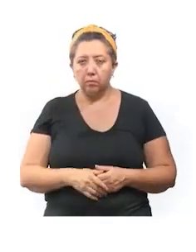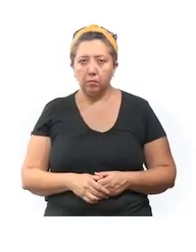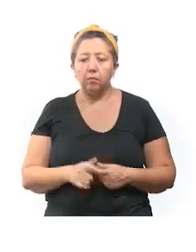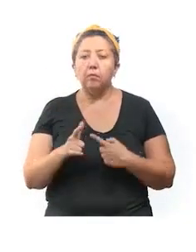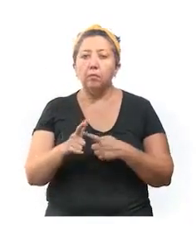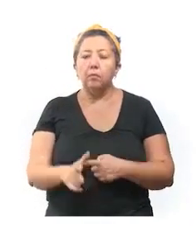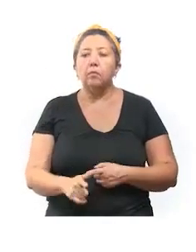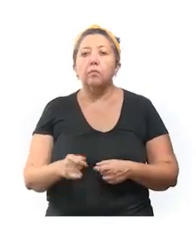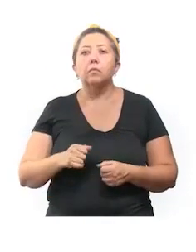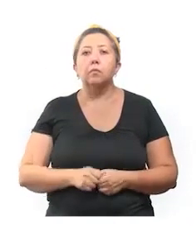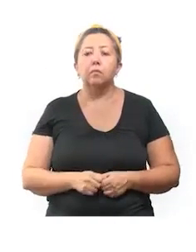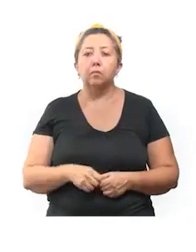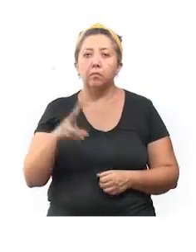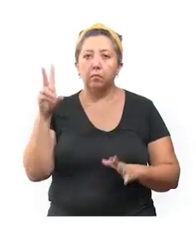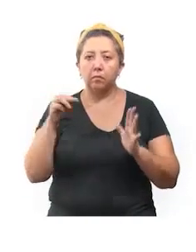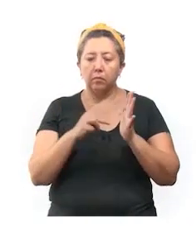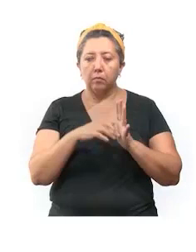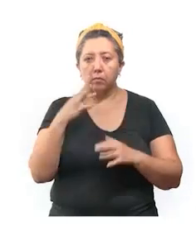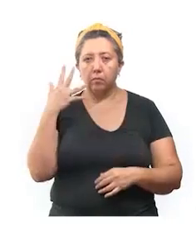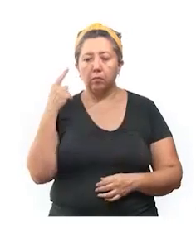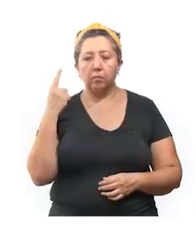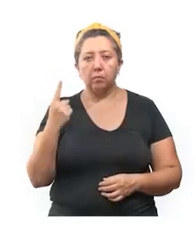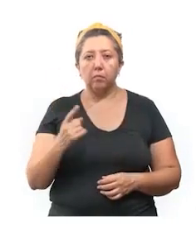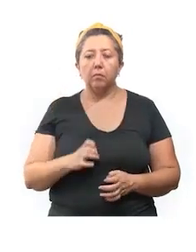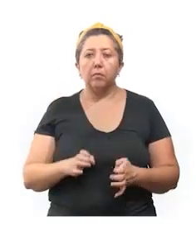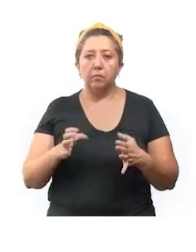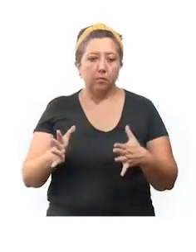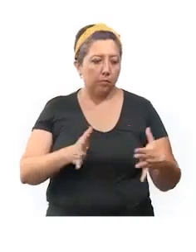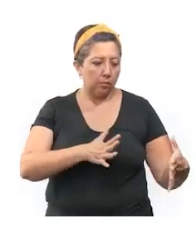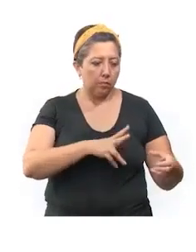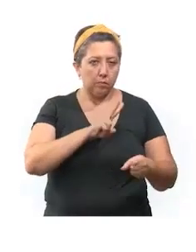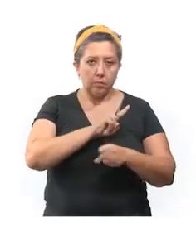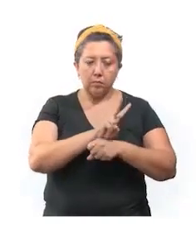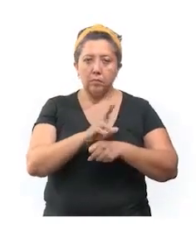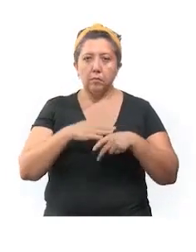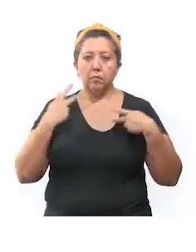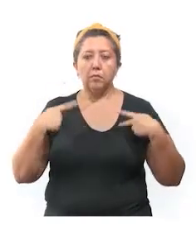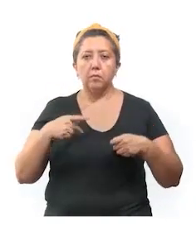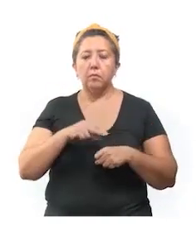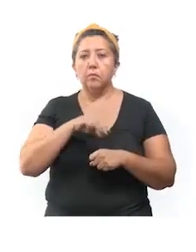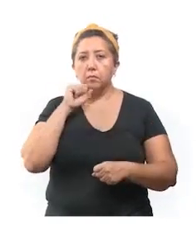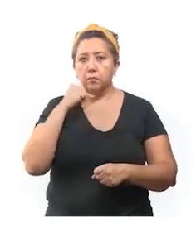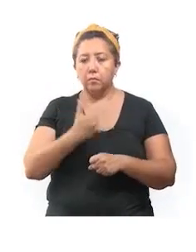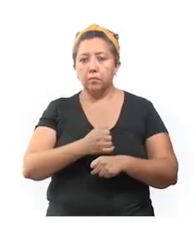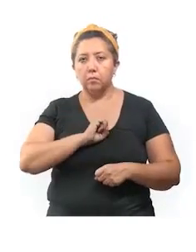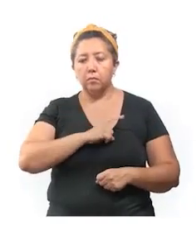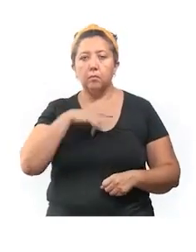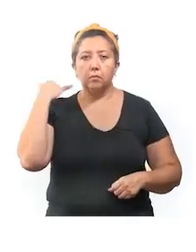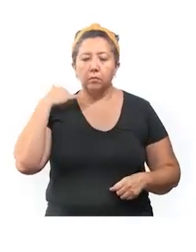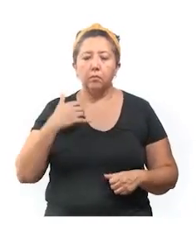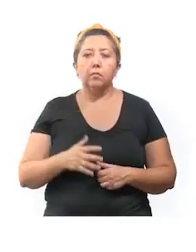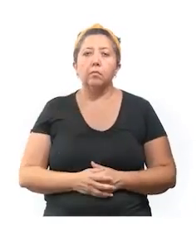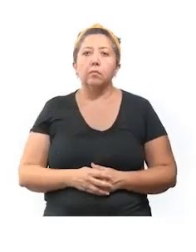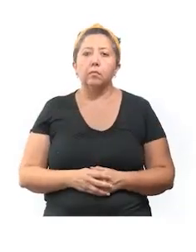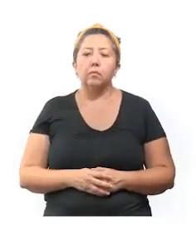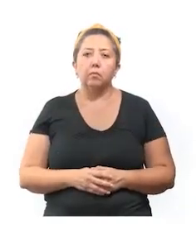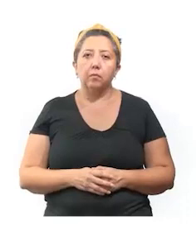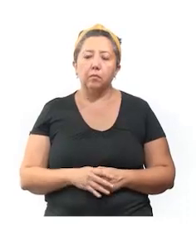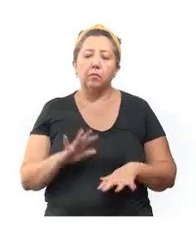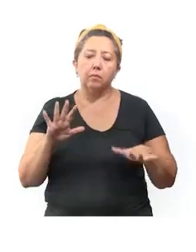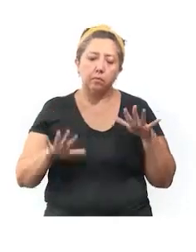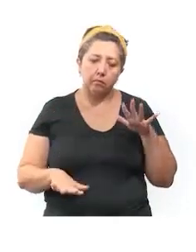De los casos activos, 2.051 están estables, aislados y monitoreados por personal médico de la Secretaría de Salud de